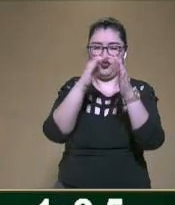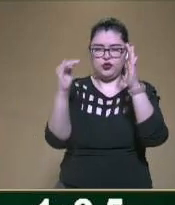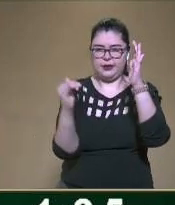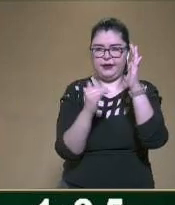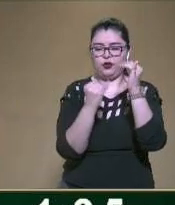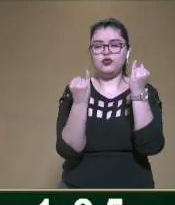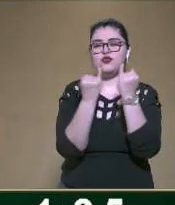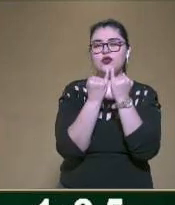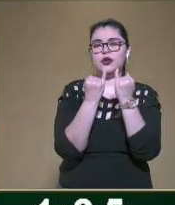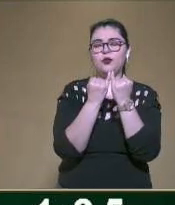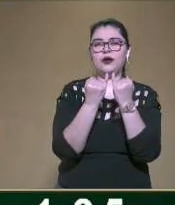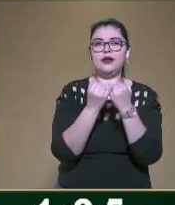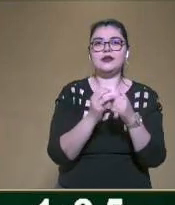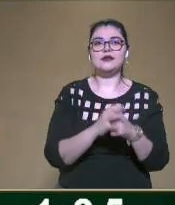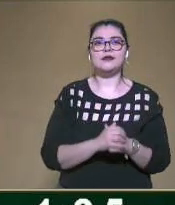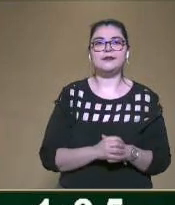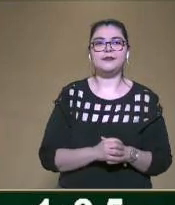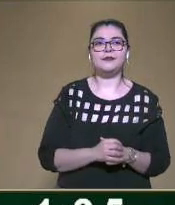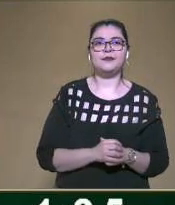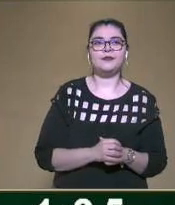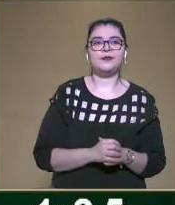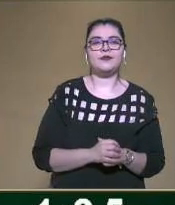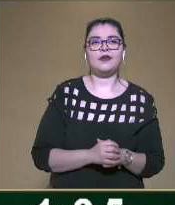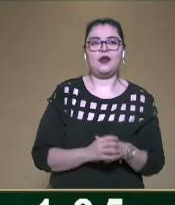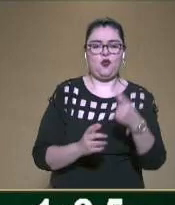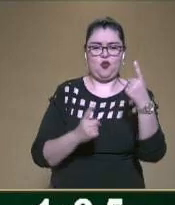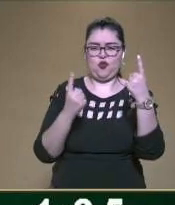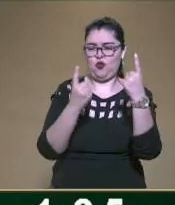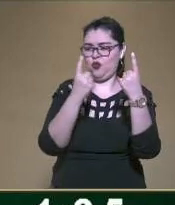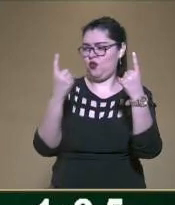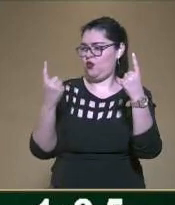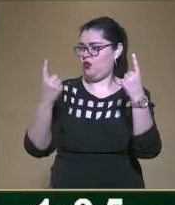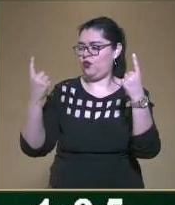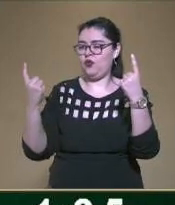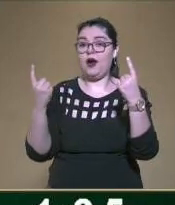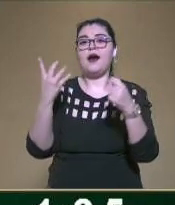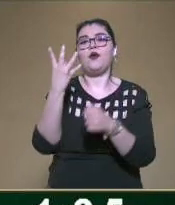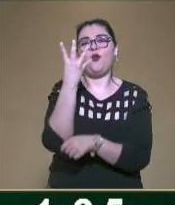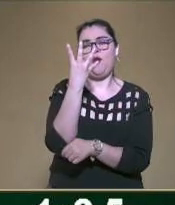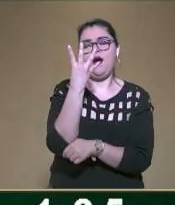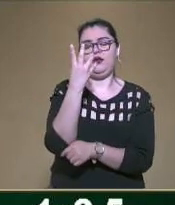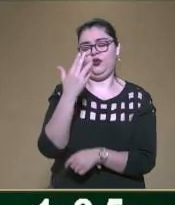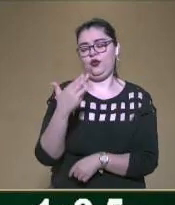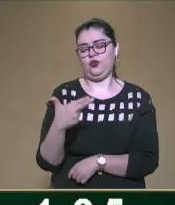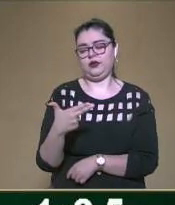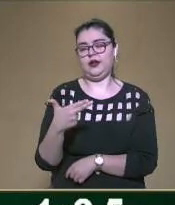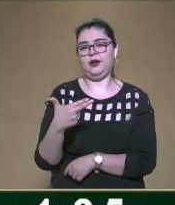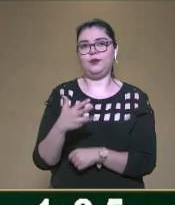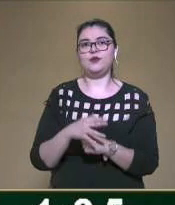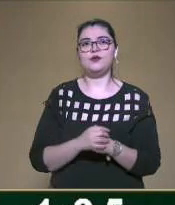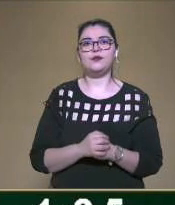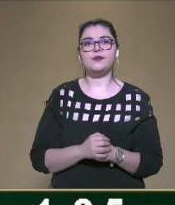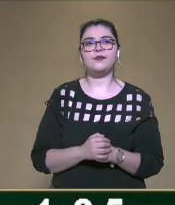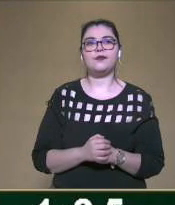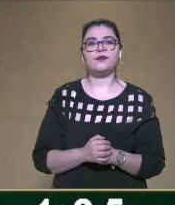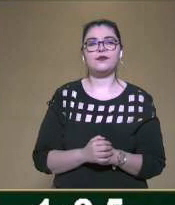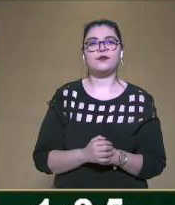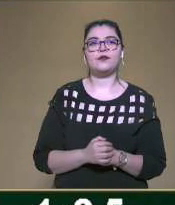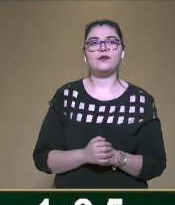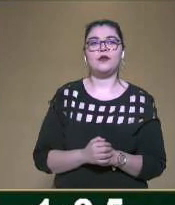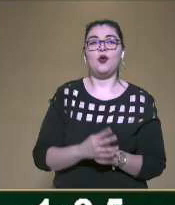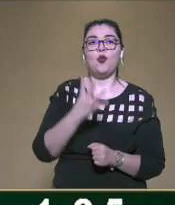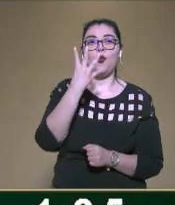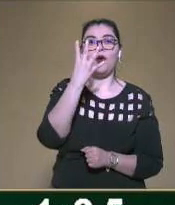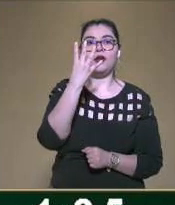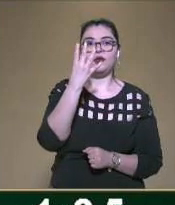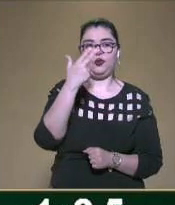suman, ¿cuántos octavos, niños? 4/8. 4/8. Entonces 4/8 me toca y le